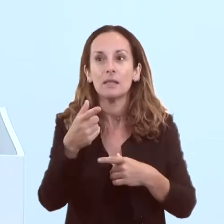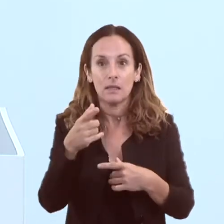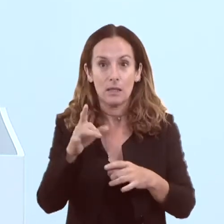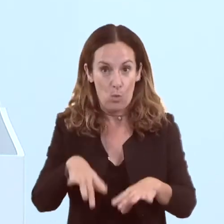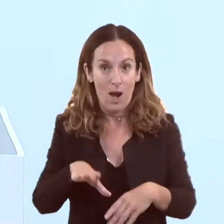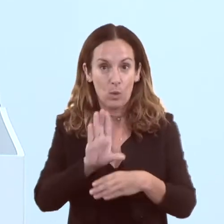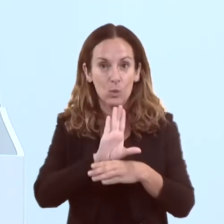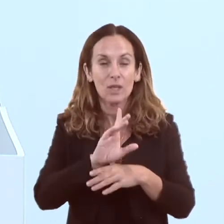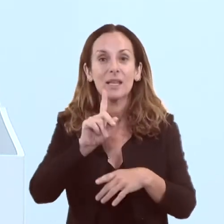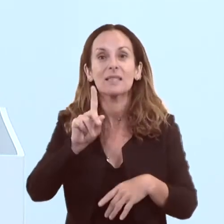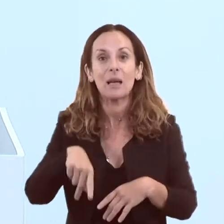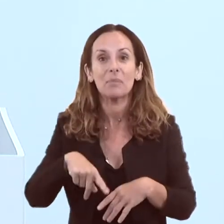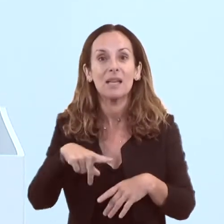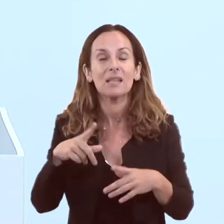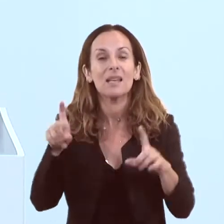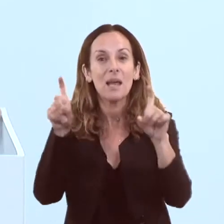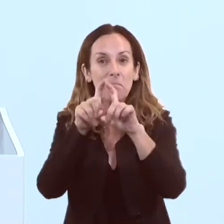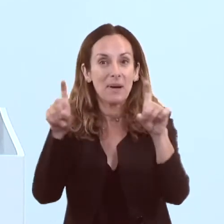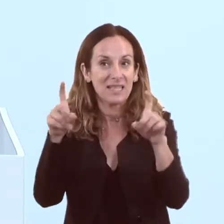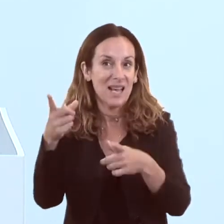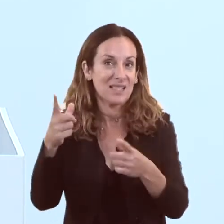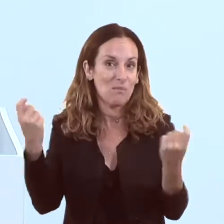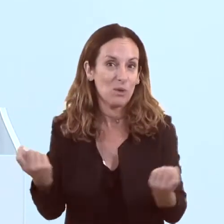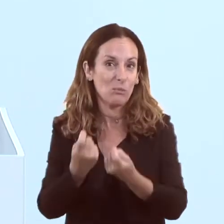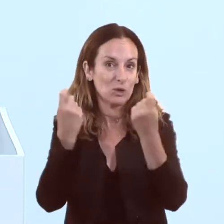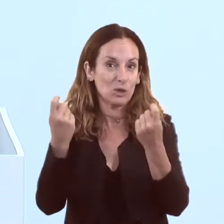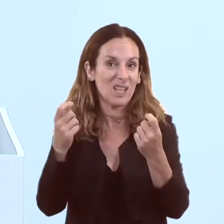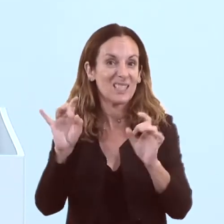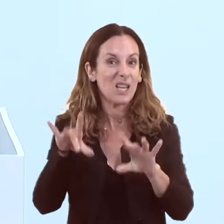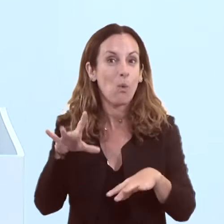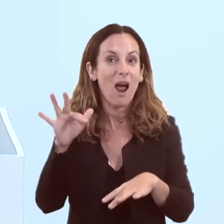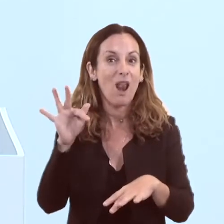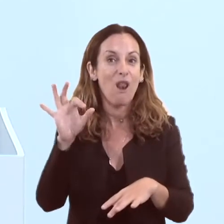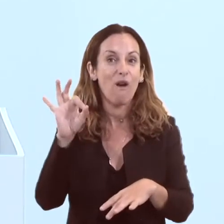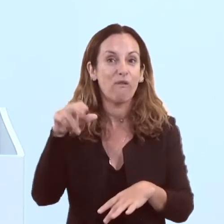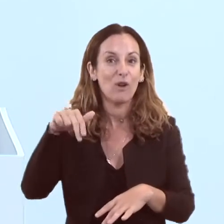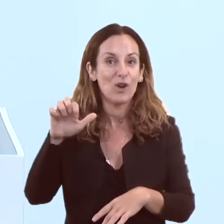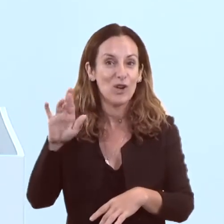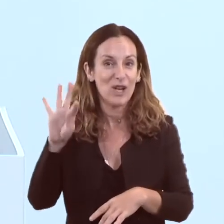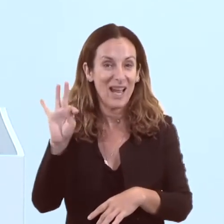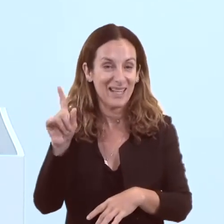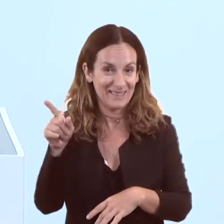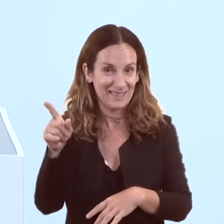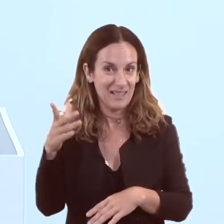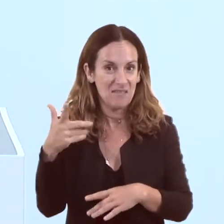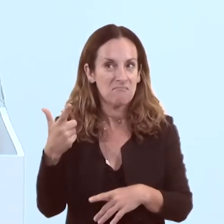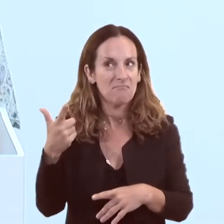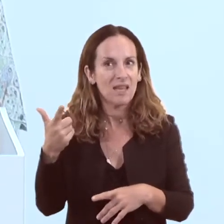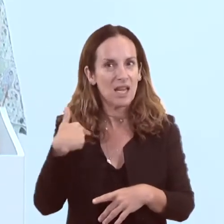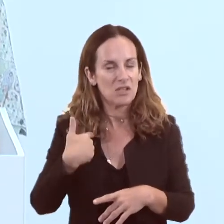fonard que se arriesgan a traernos pues pueden ver que sus espacios están lucidos y